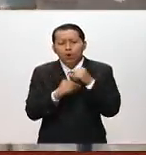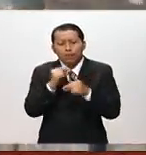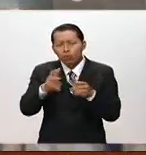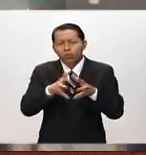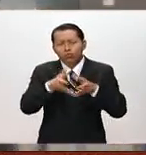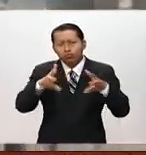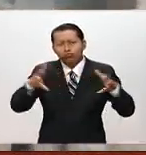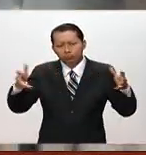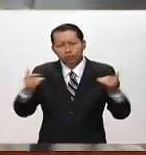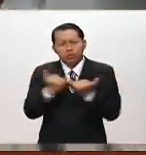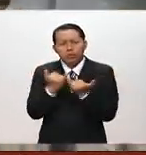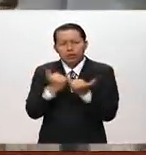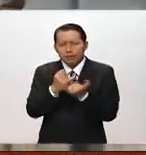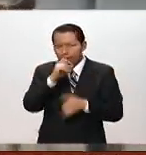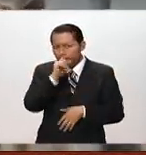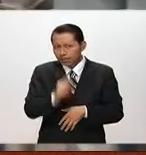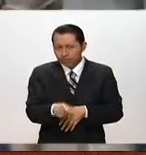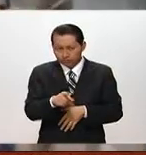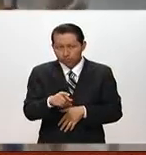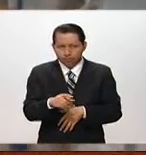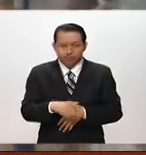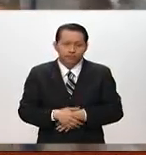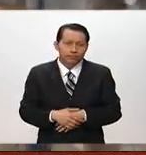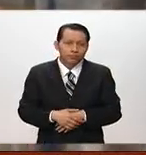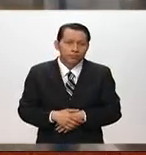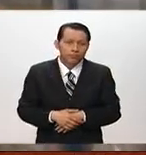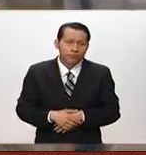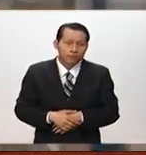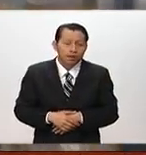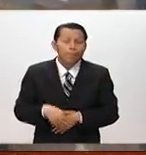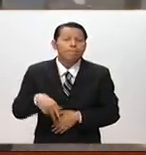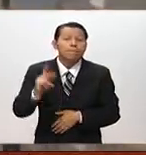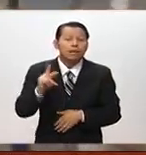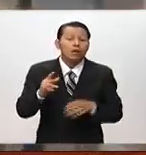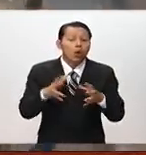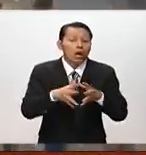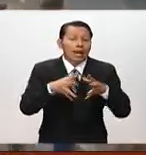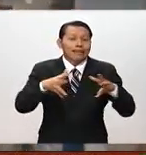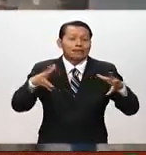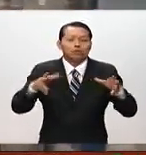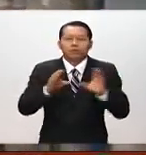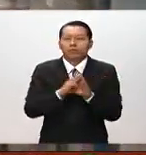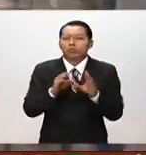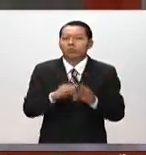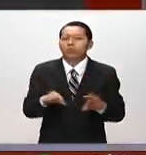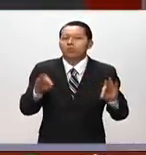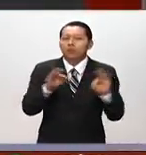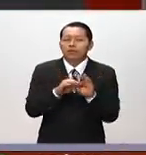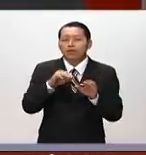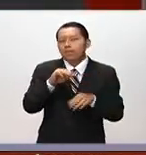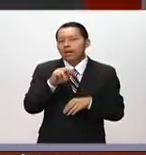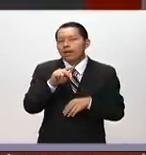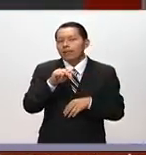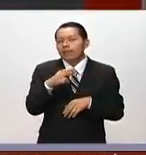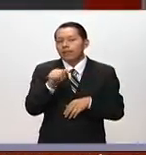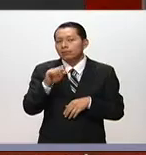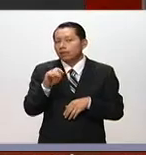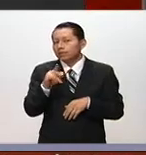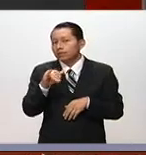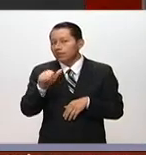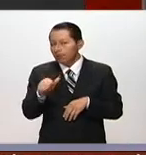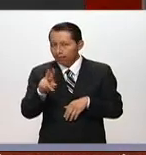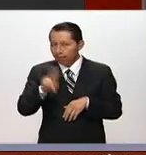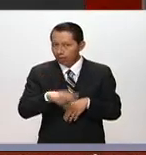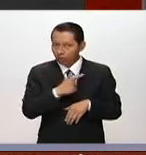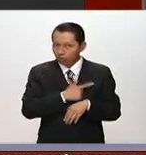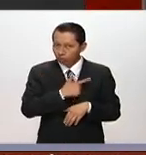creciendo rápido. Bueno, pero están creciendo de una manera importante. Marta Cecilia, nos da de verdad